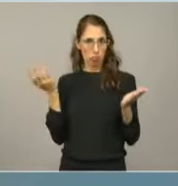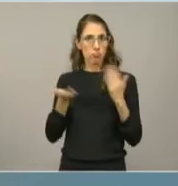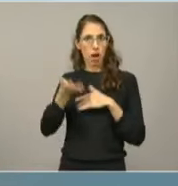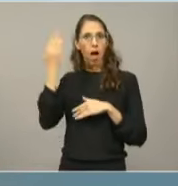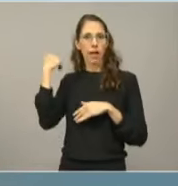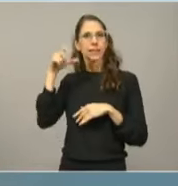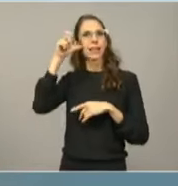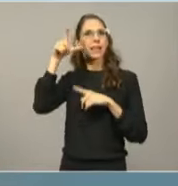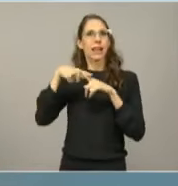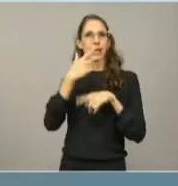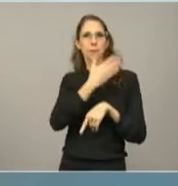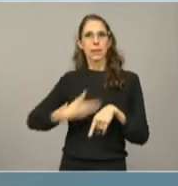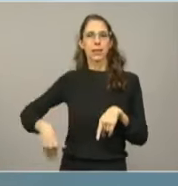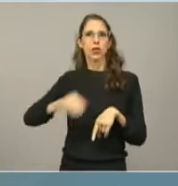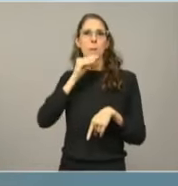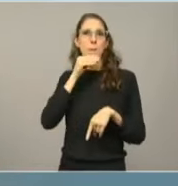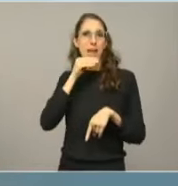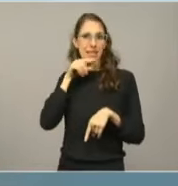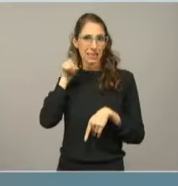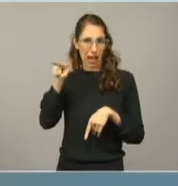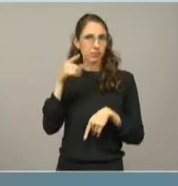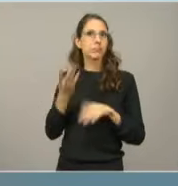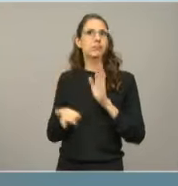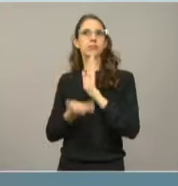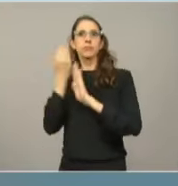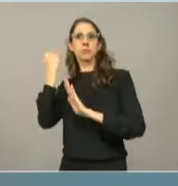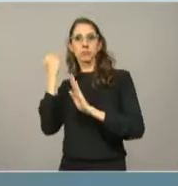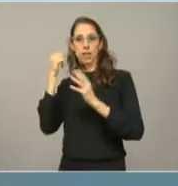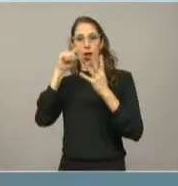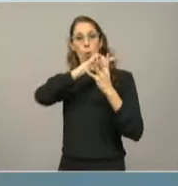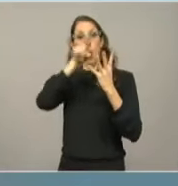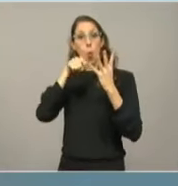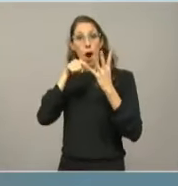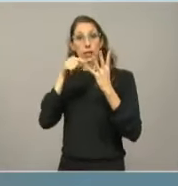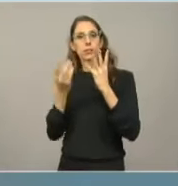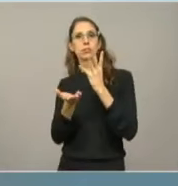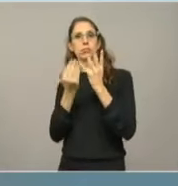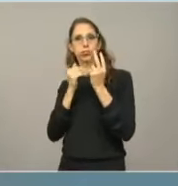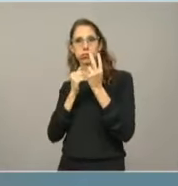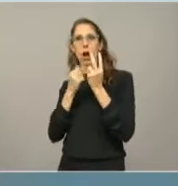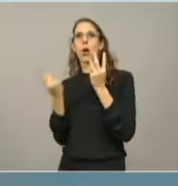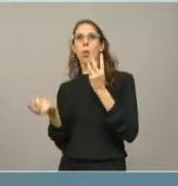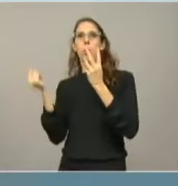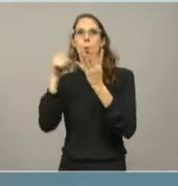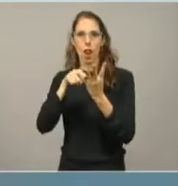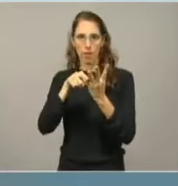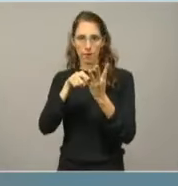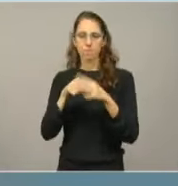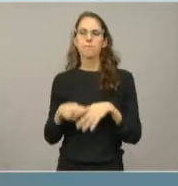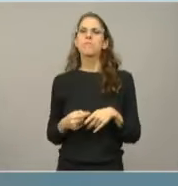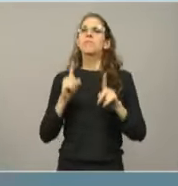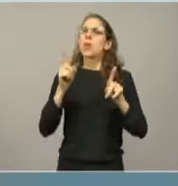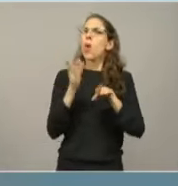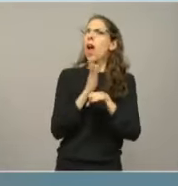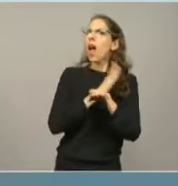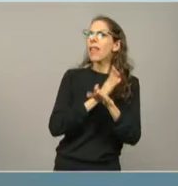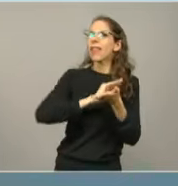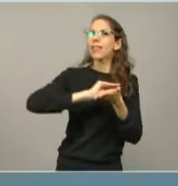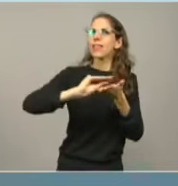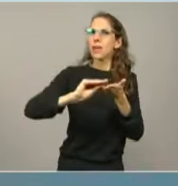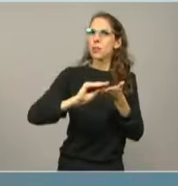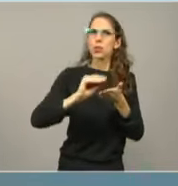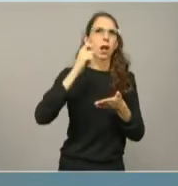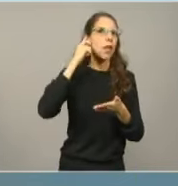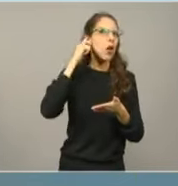hecho el ex ministro masa esta cuarta categoría Pero antes de eso el diputado goyan había presentado un proyecto de ley que